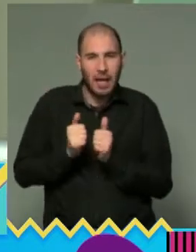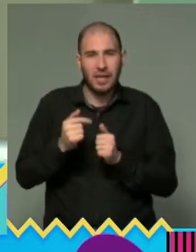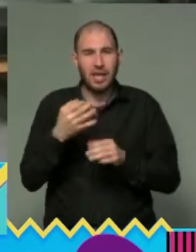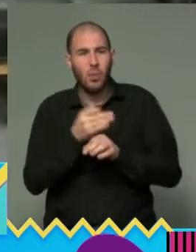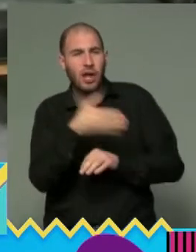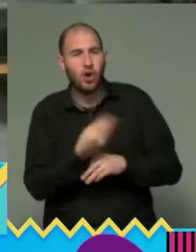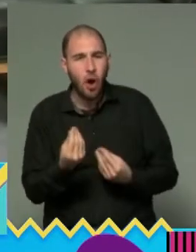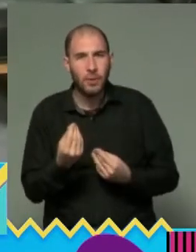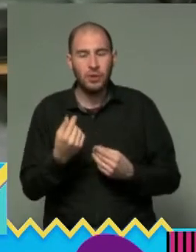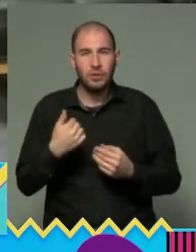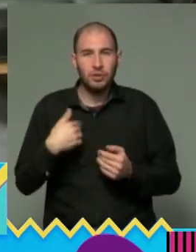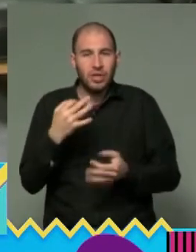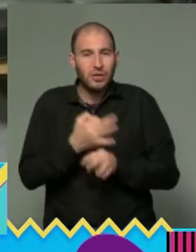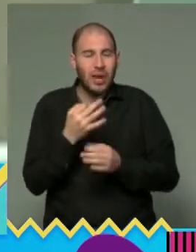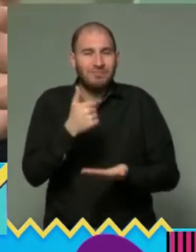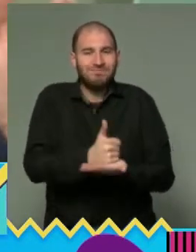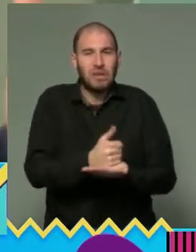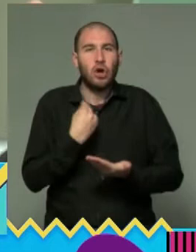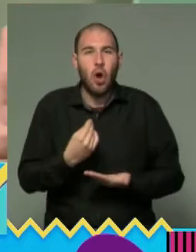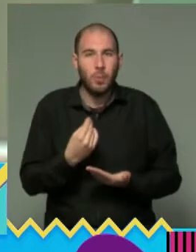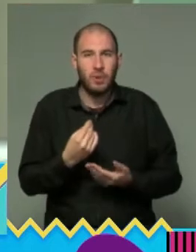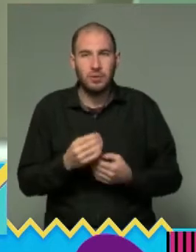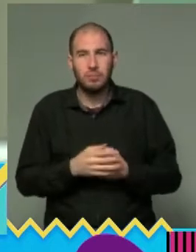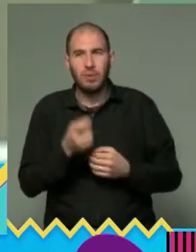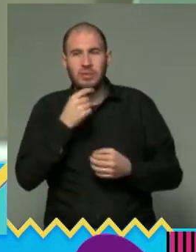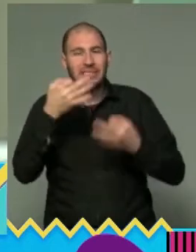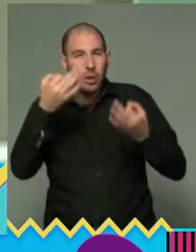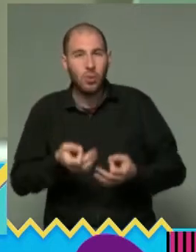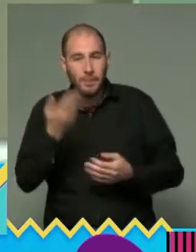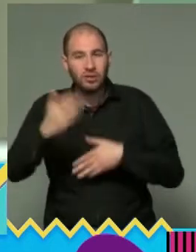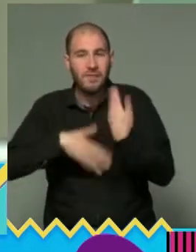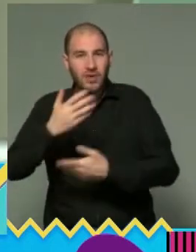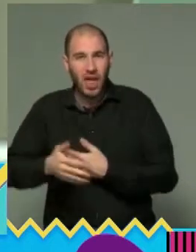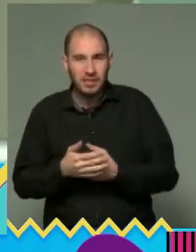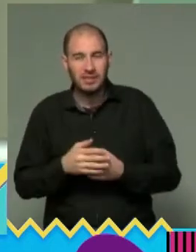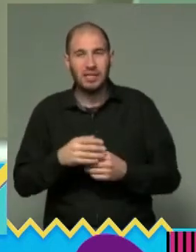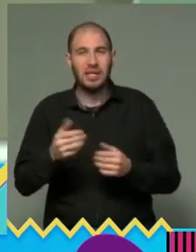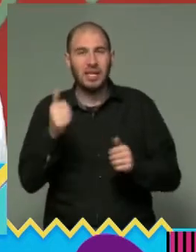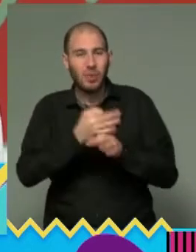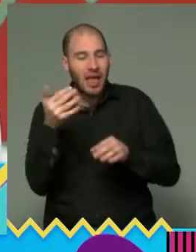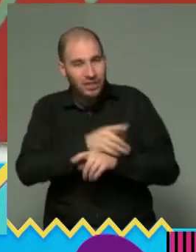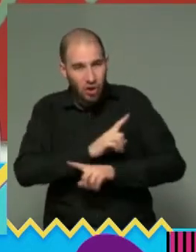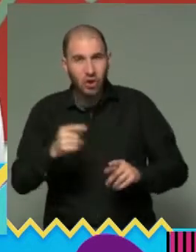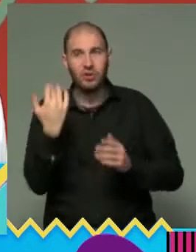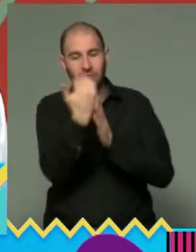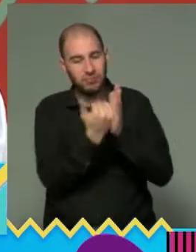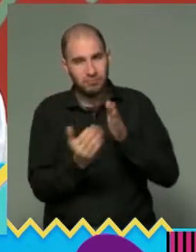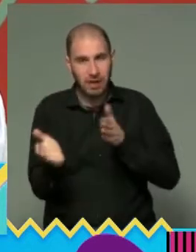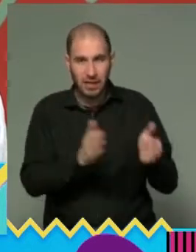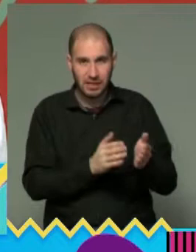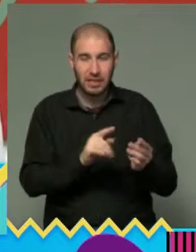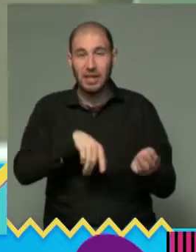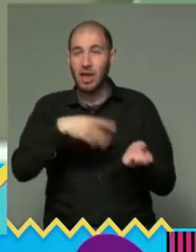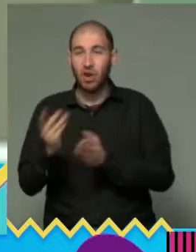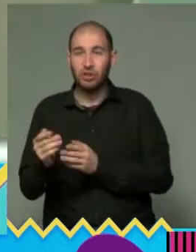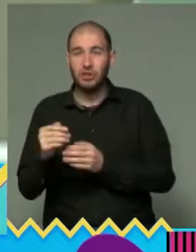la escuela, cómo me paro en la escuela, si pueden garantizar que el presunto agresor no se vuelva a acercar a la escuela, eso es toda una parte. Y después